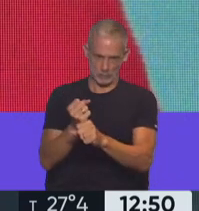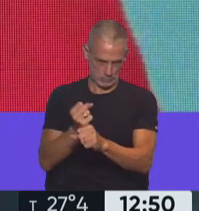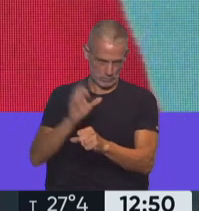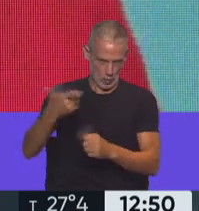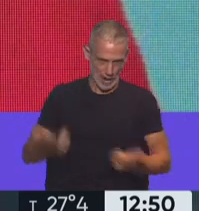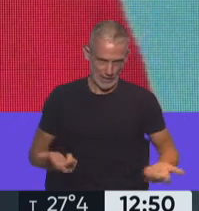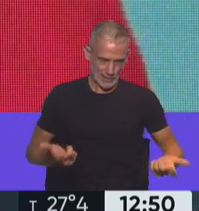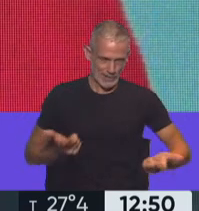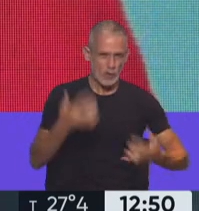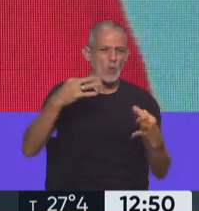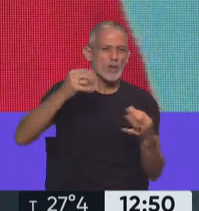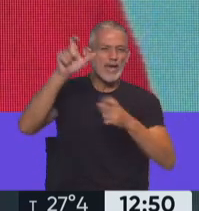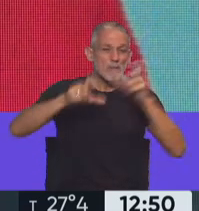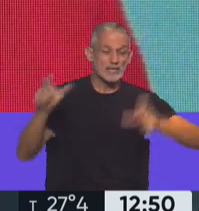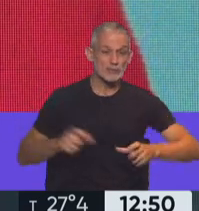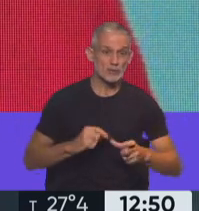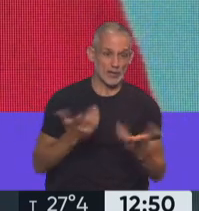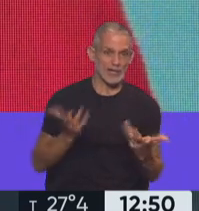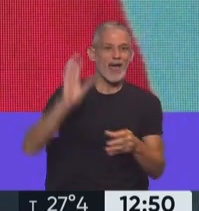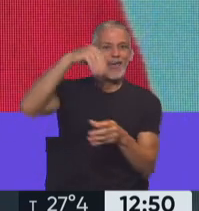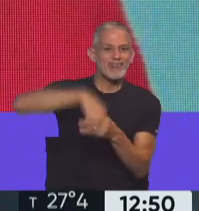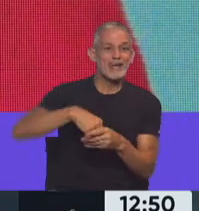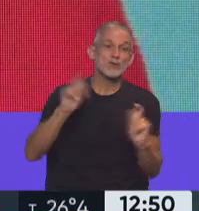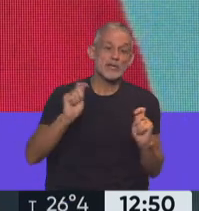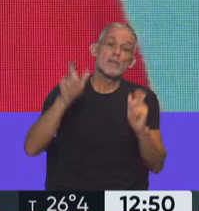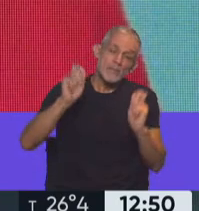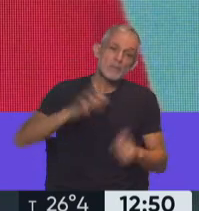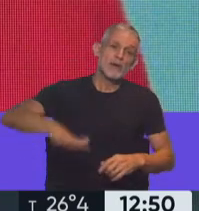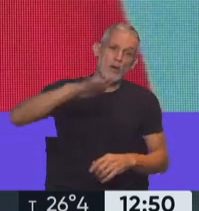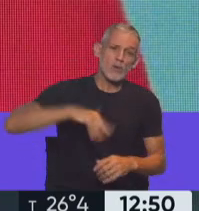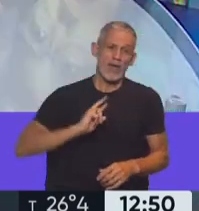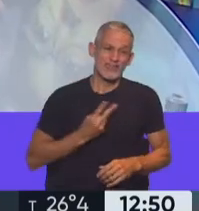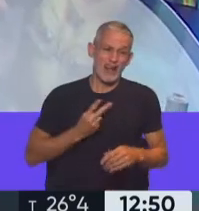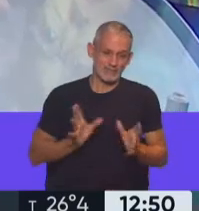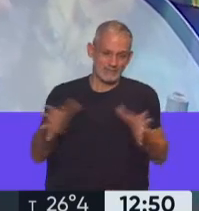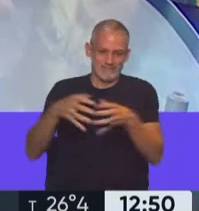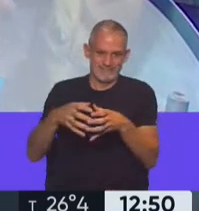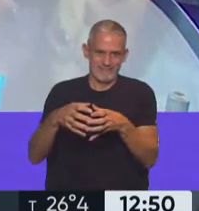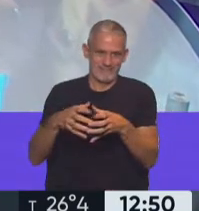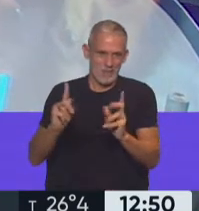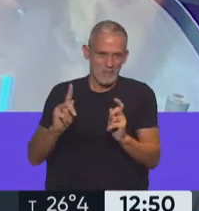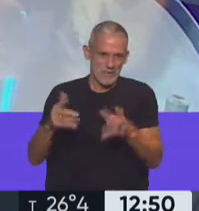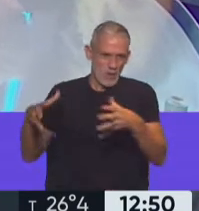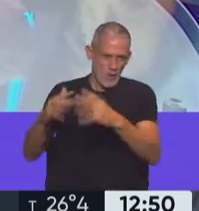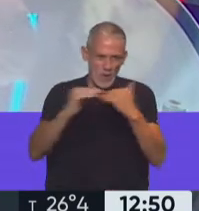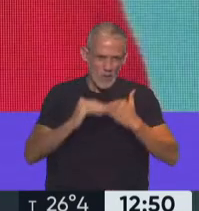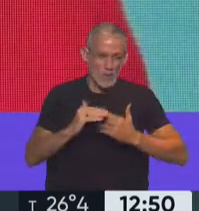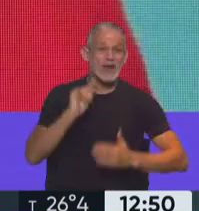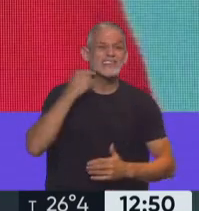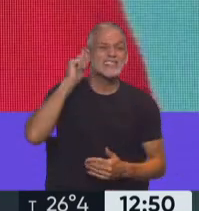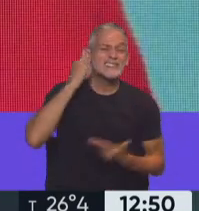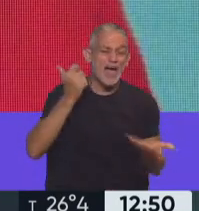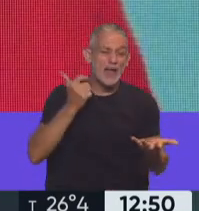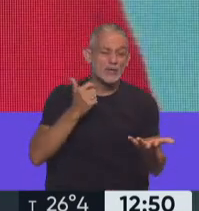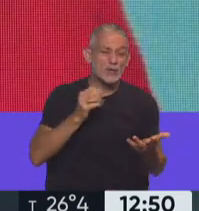sea las únicas personas que le reciben la cobija es la misma comunidad trans entonces no tiene otra opción imagínate 13 años que